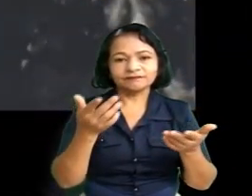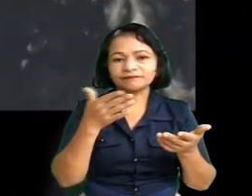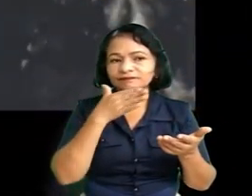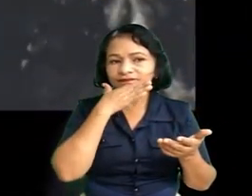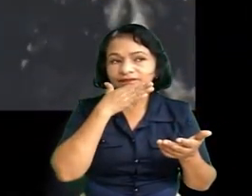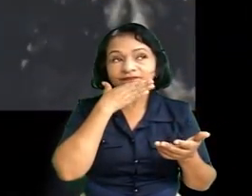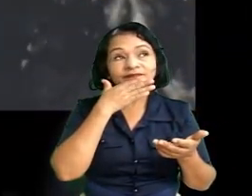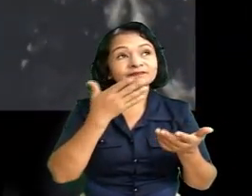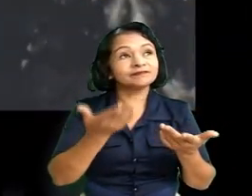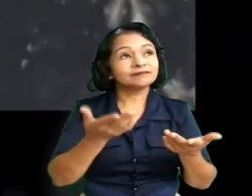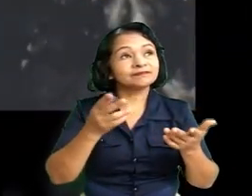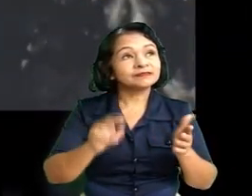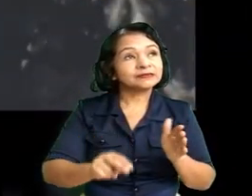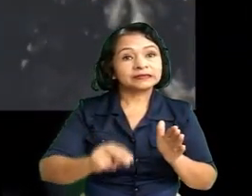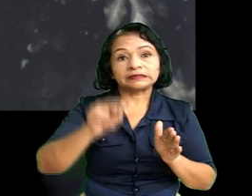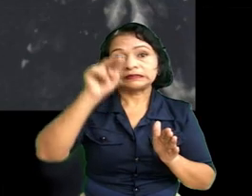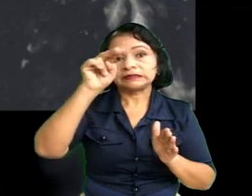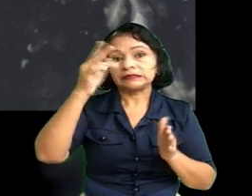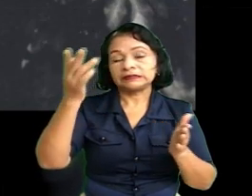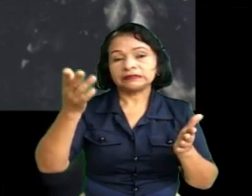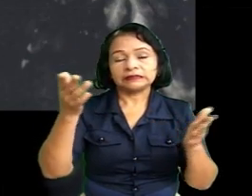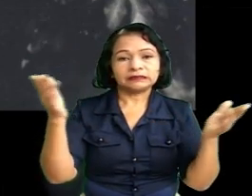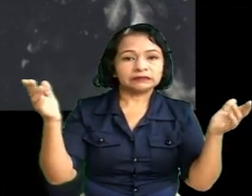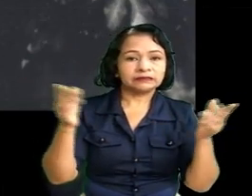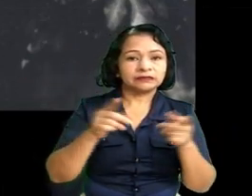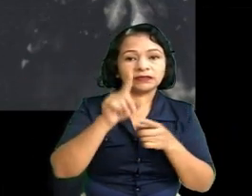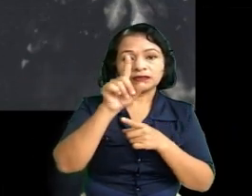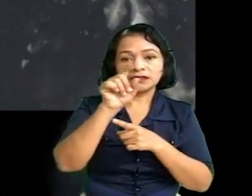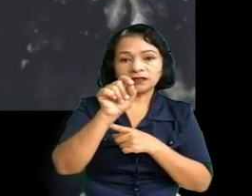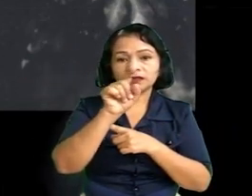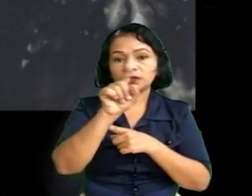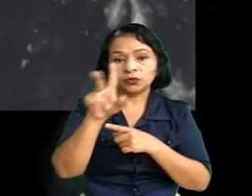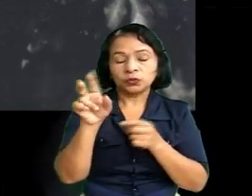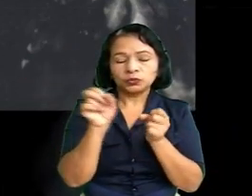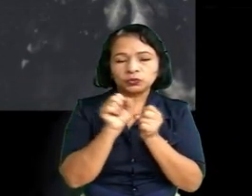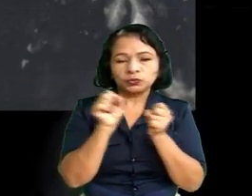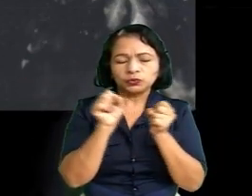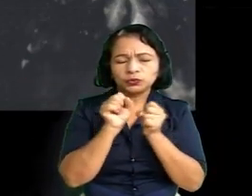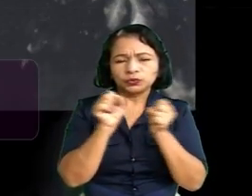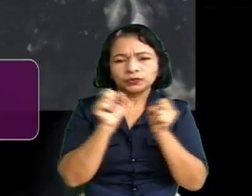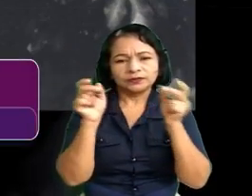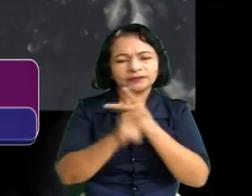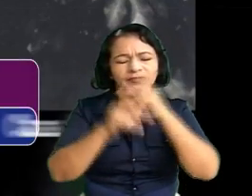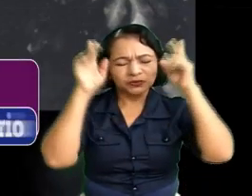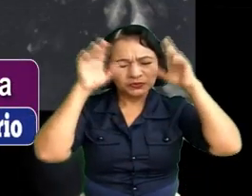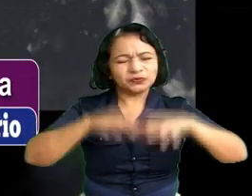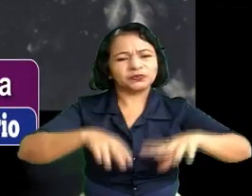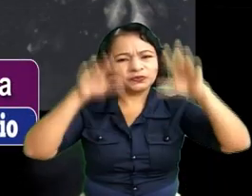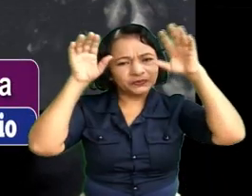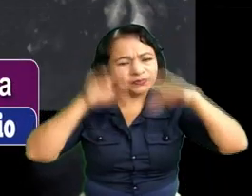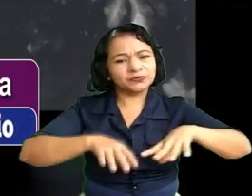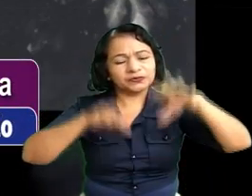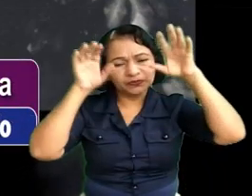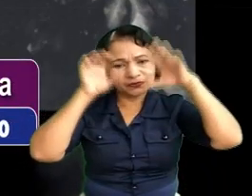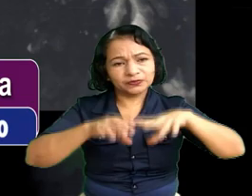es el norte nuestro. Mira, clima de 10, 12 grados de temperatura, lluvia, esas zonas son